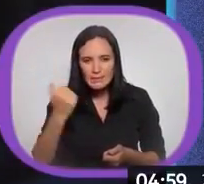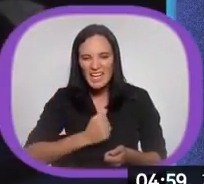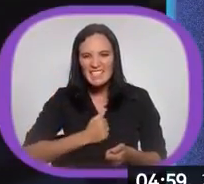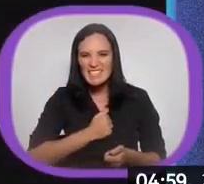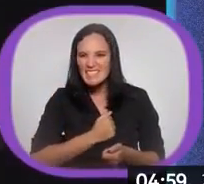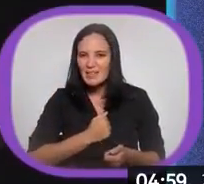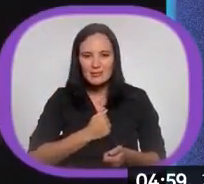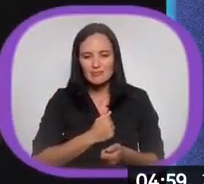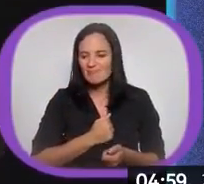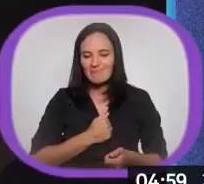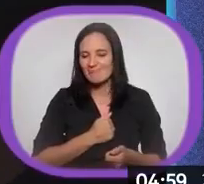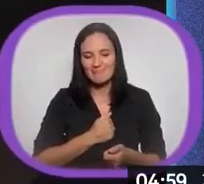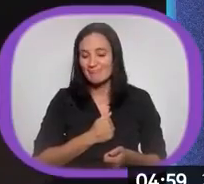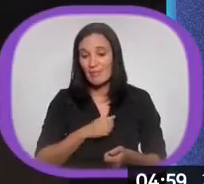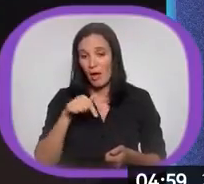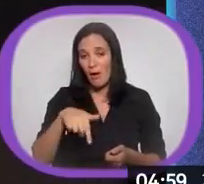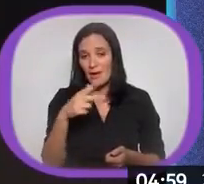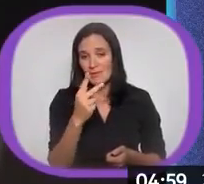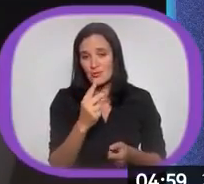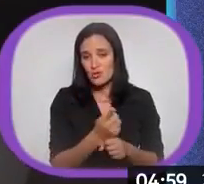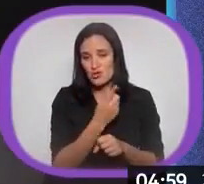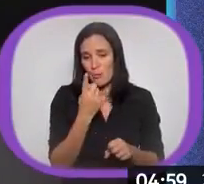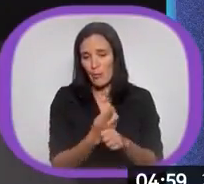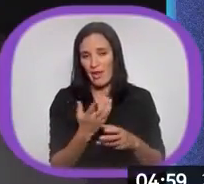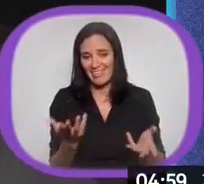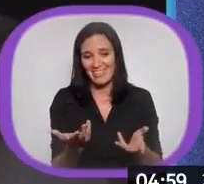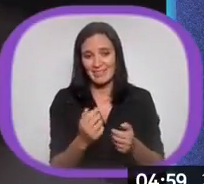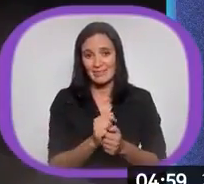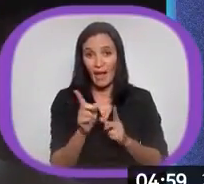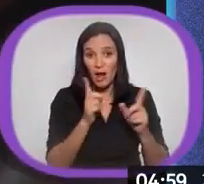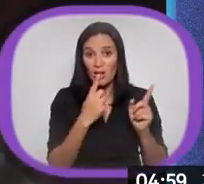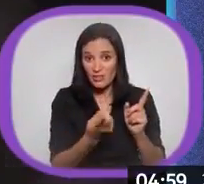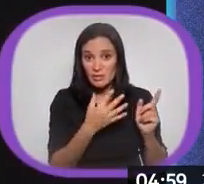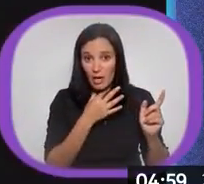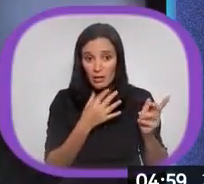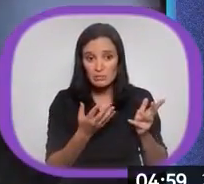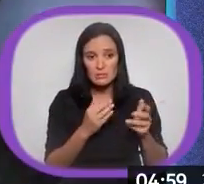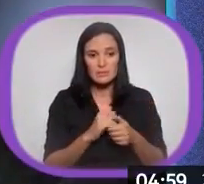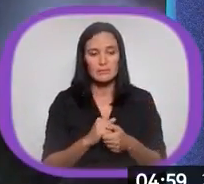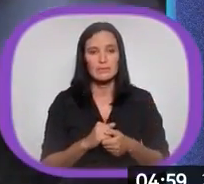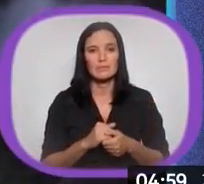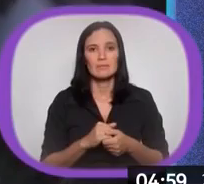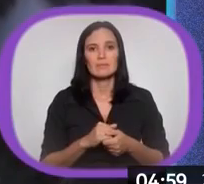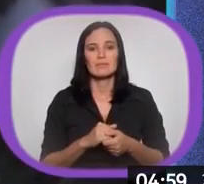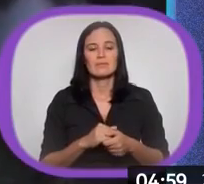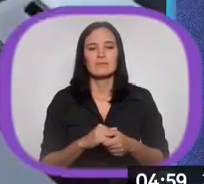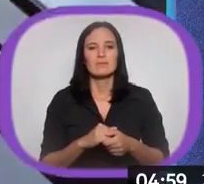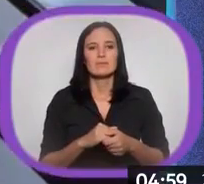Tancor. Lo siento. Tancor no está disponible en este momento. ¿Quiere dejarle algún mensaje?